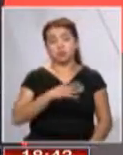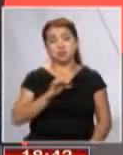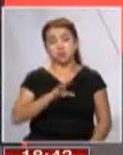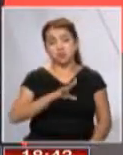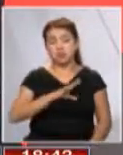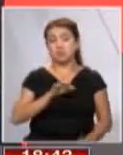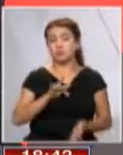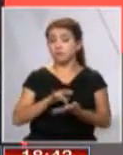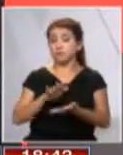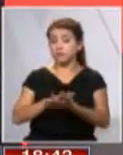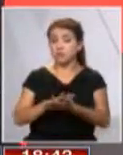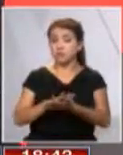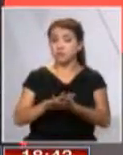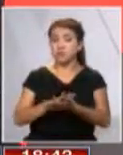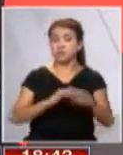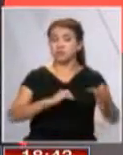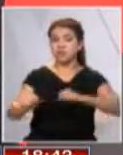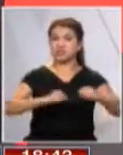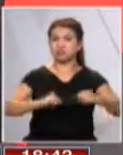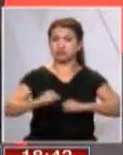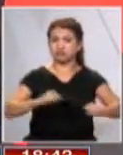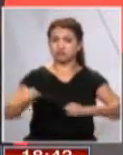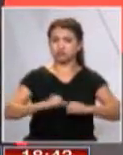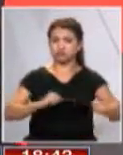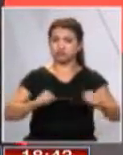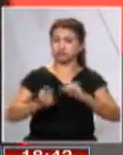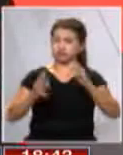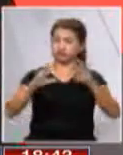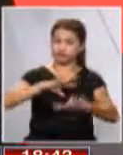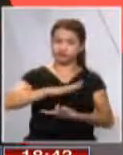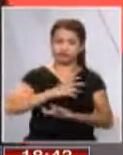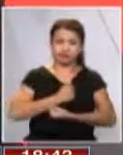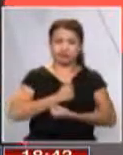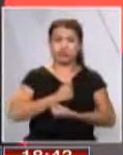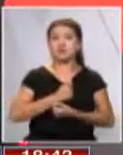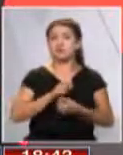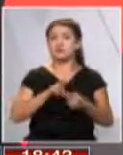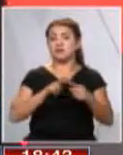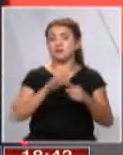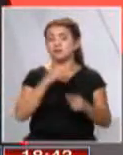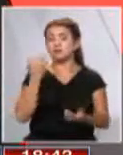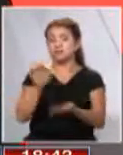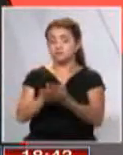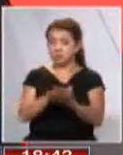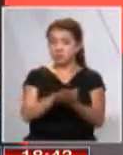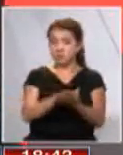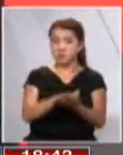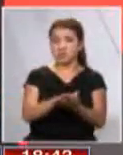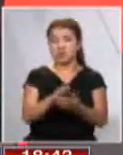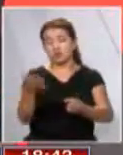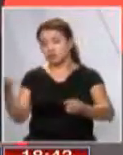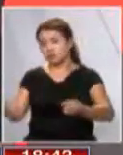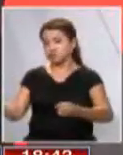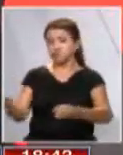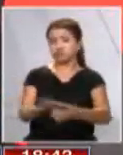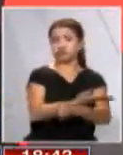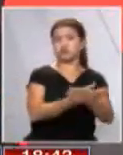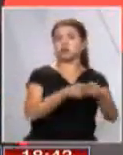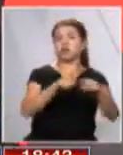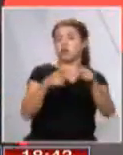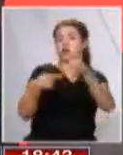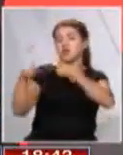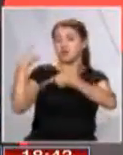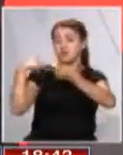una fecha donde un terremoto de los más devastadores acabó con la vida de personas arrasó con la historia